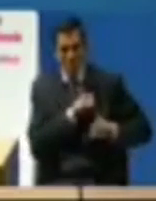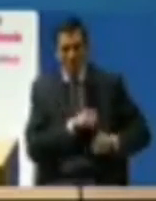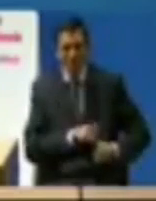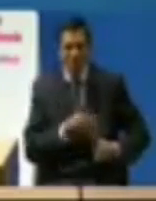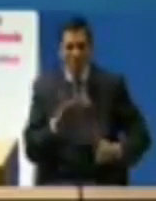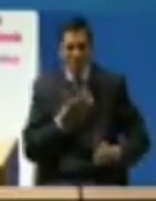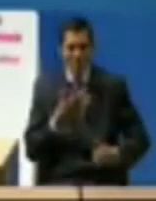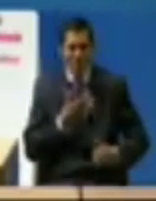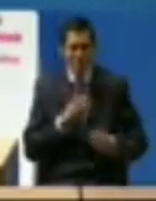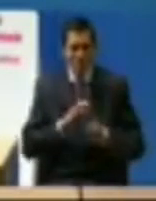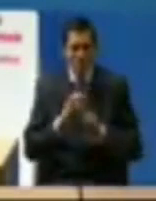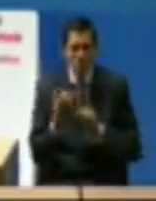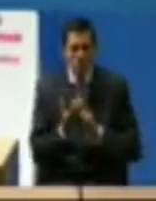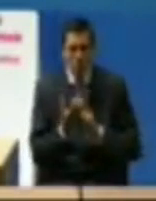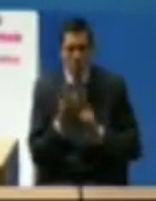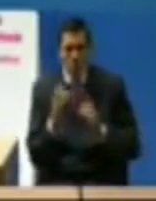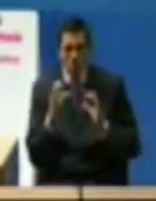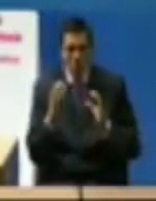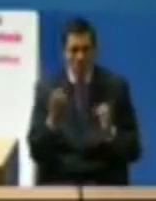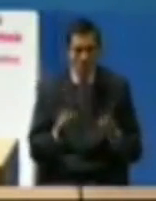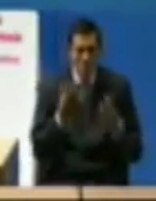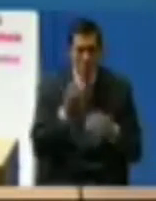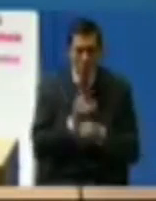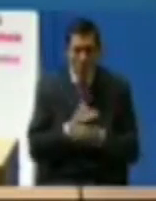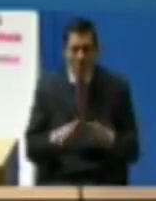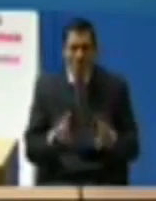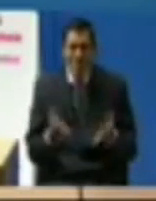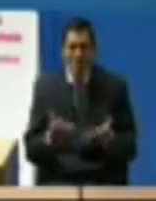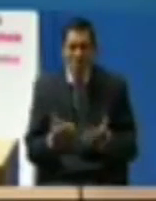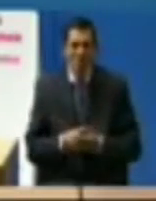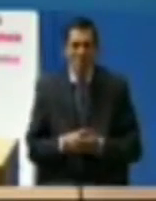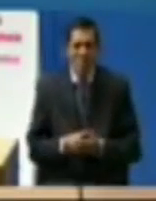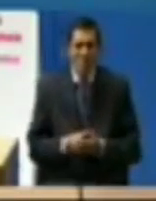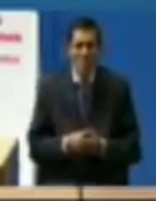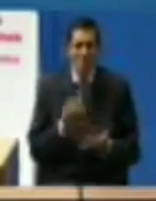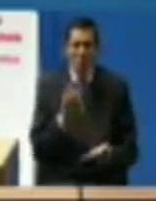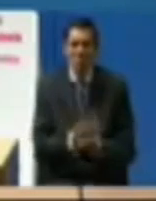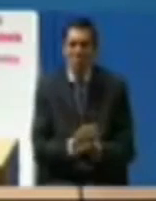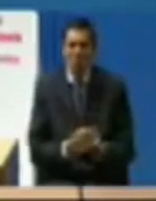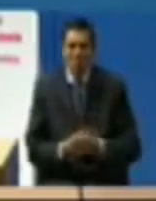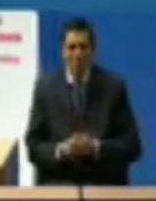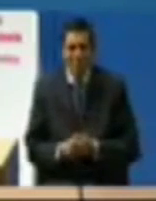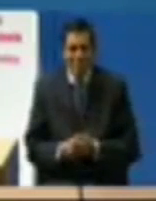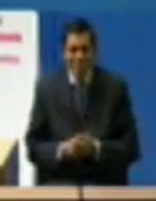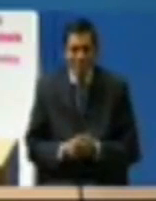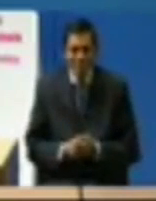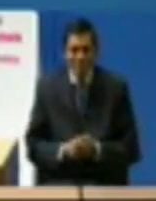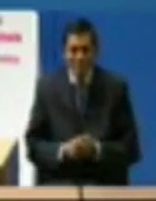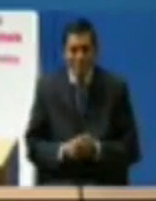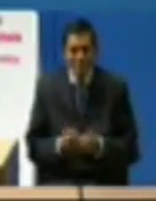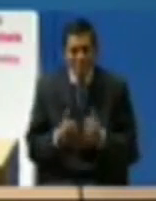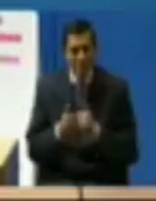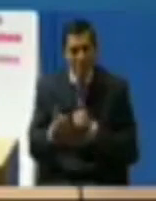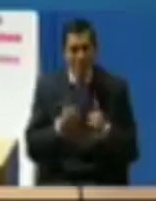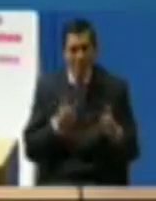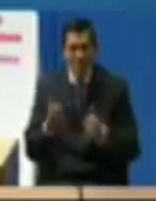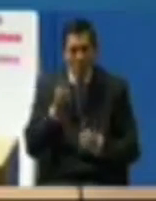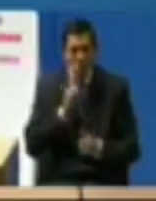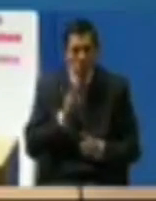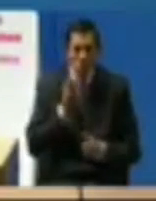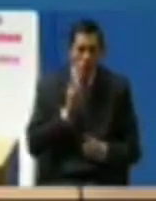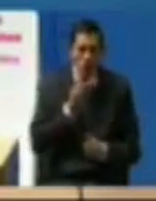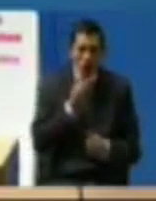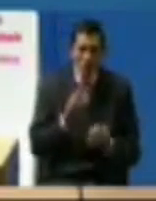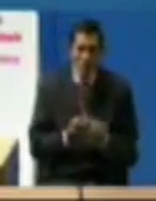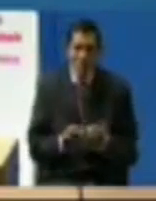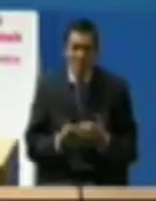información almacenada, también lo estamos haciendo, no solo con la información desagregada por sexo y atendiendo a la